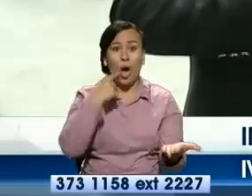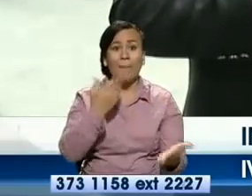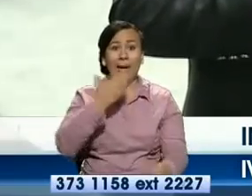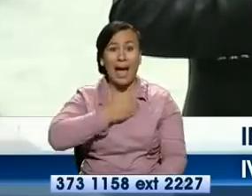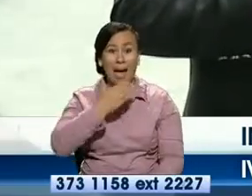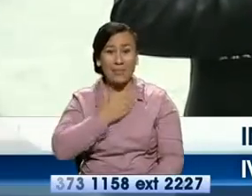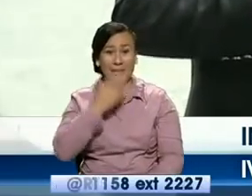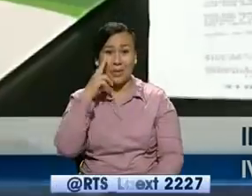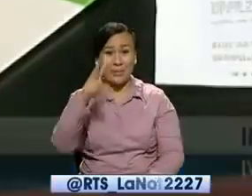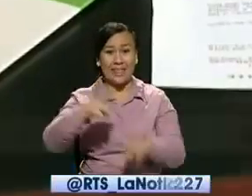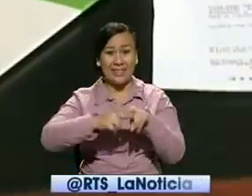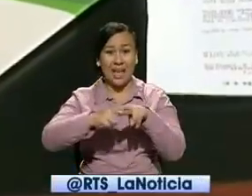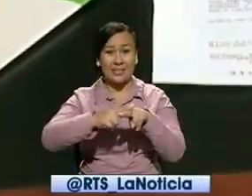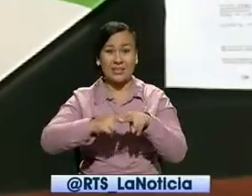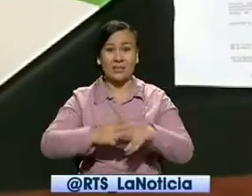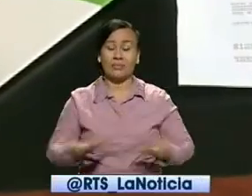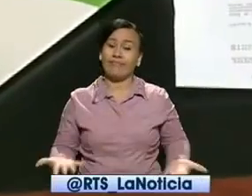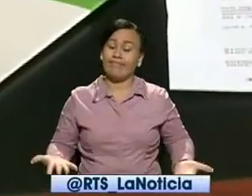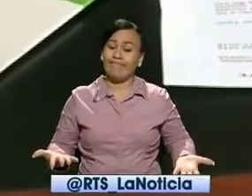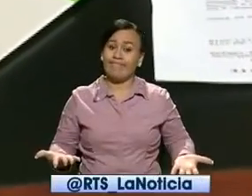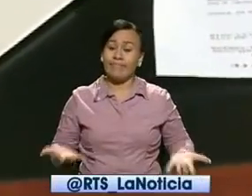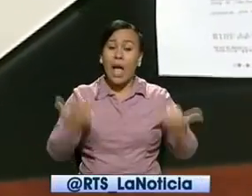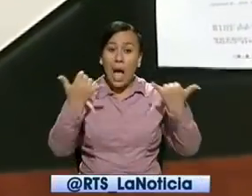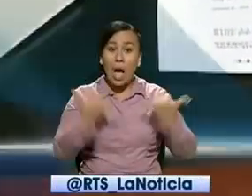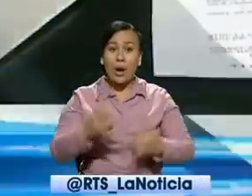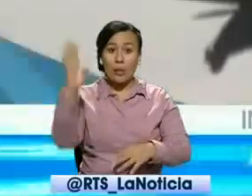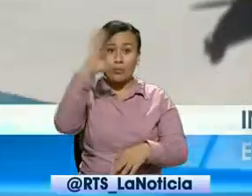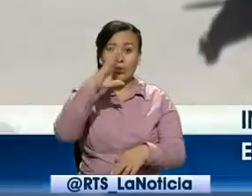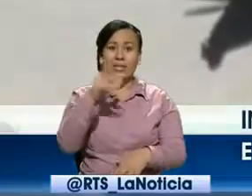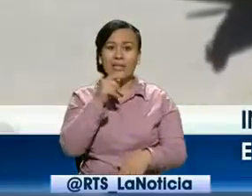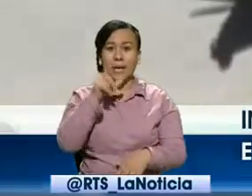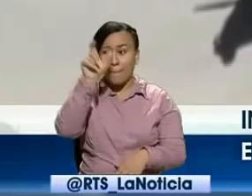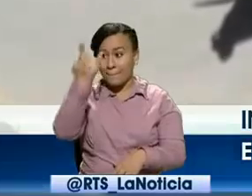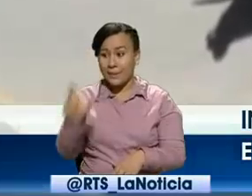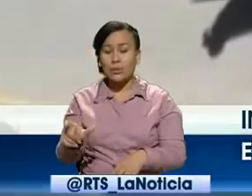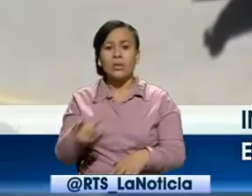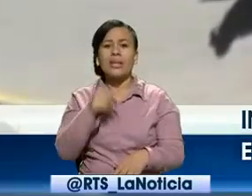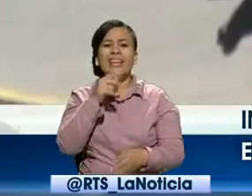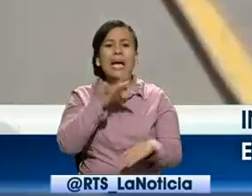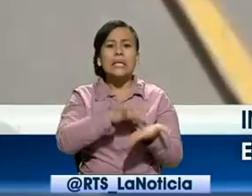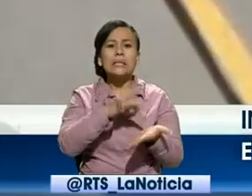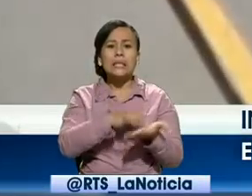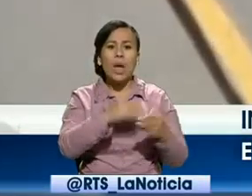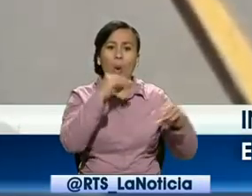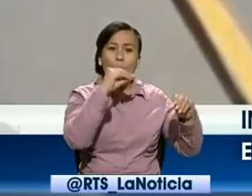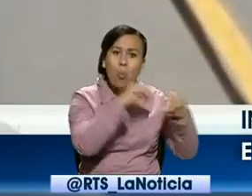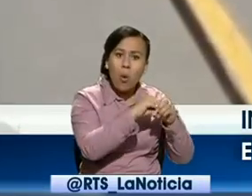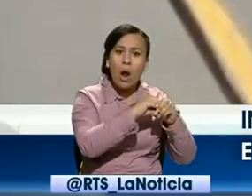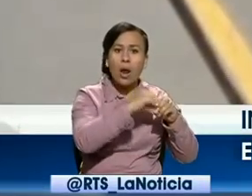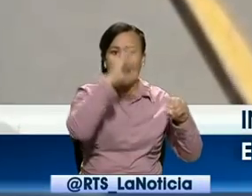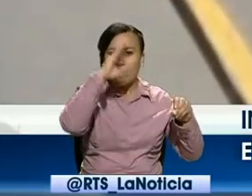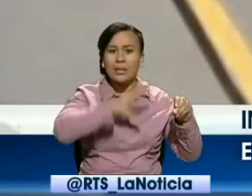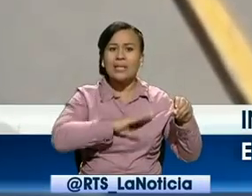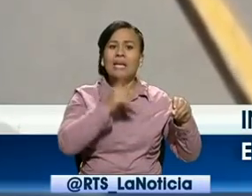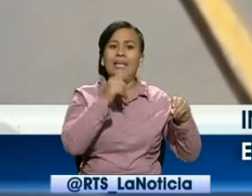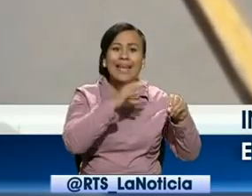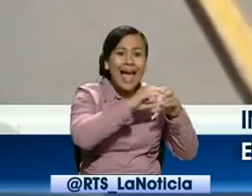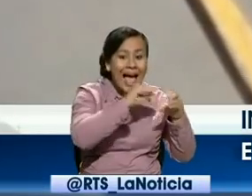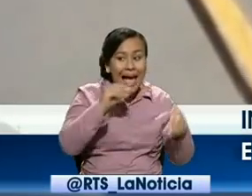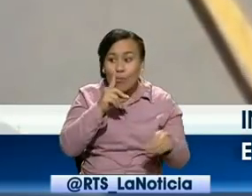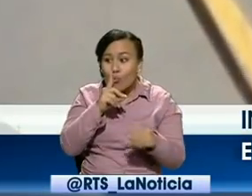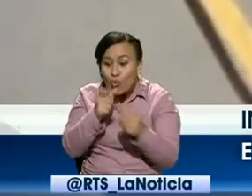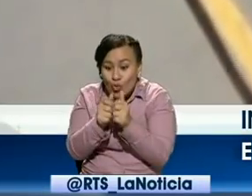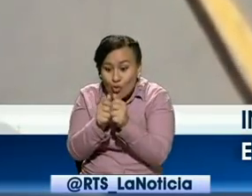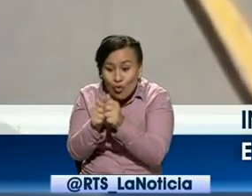en redes sociales. El proceso está en marcha, saben que hay una cadena de custodia. En los próximos días habría novedades. Los responsables